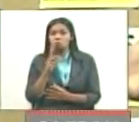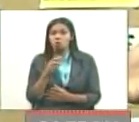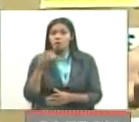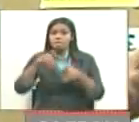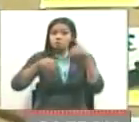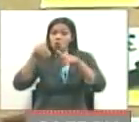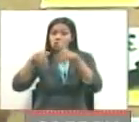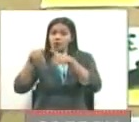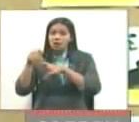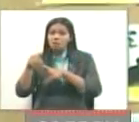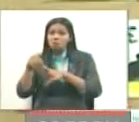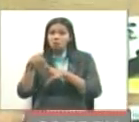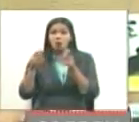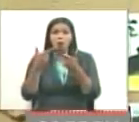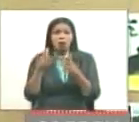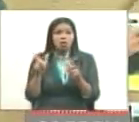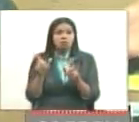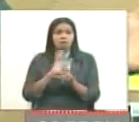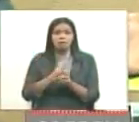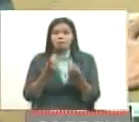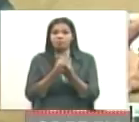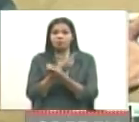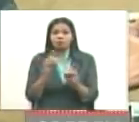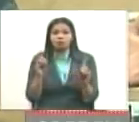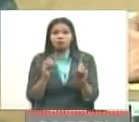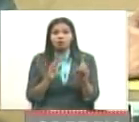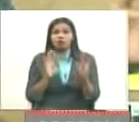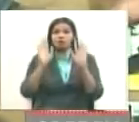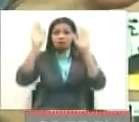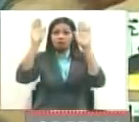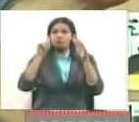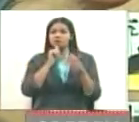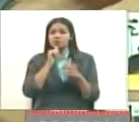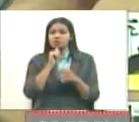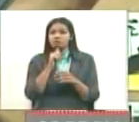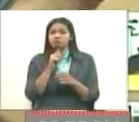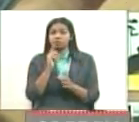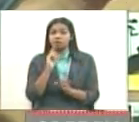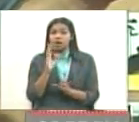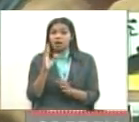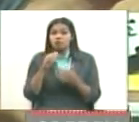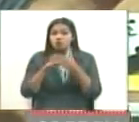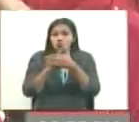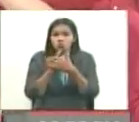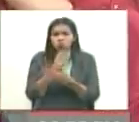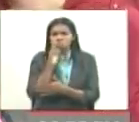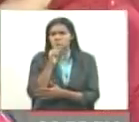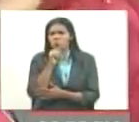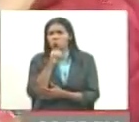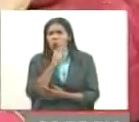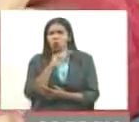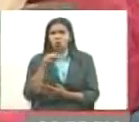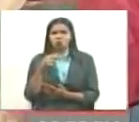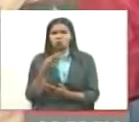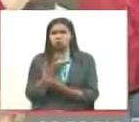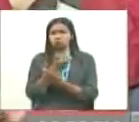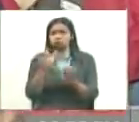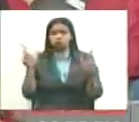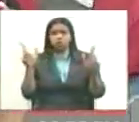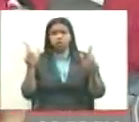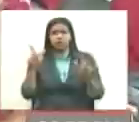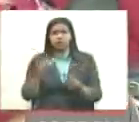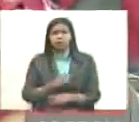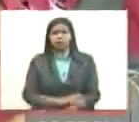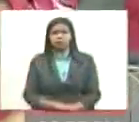votaremos de manera libre, democrática y levantamos la mano, ¿verdad? Ahí no hay nada escondido. No. No lo he escondido.